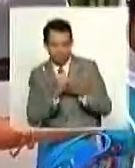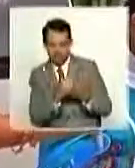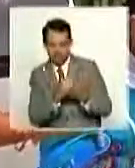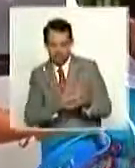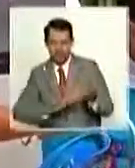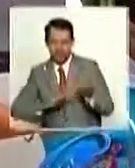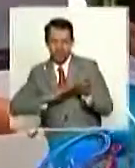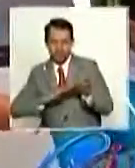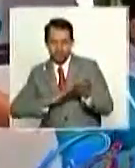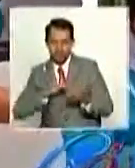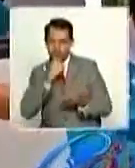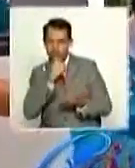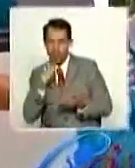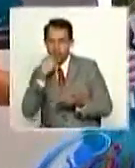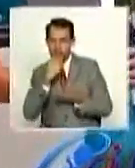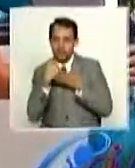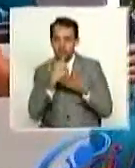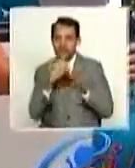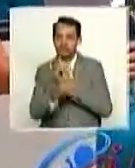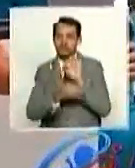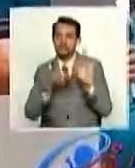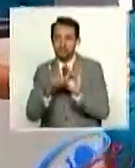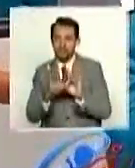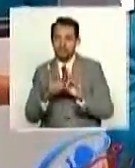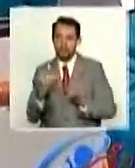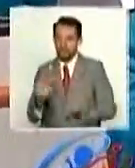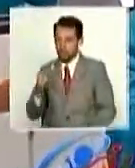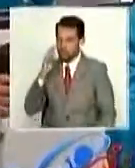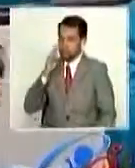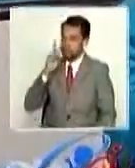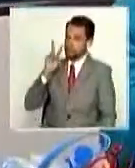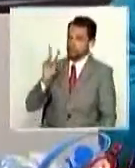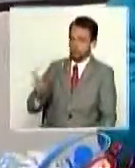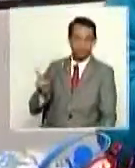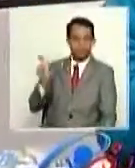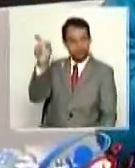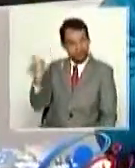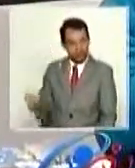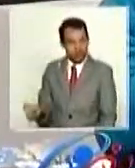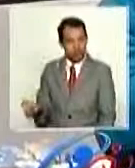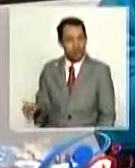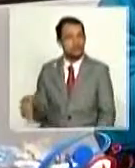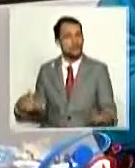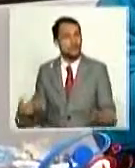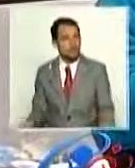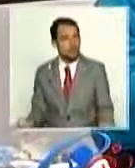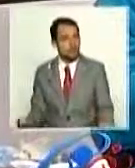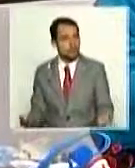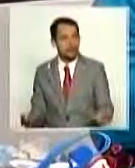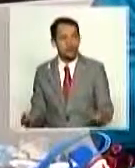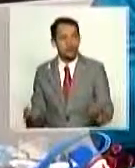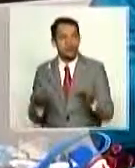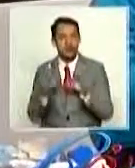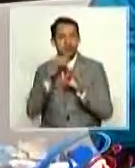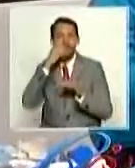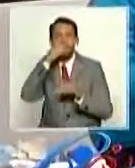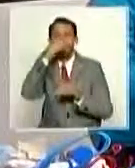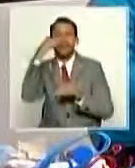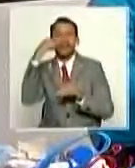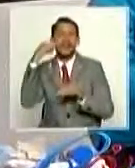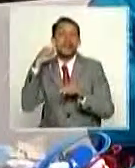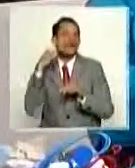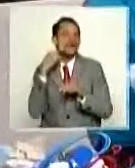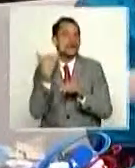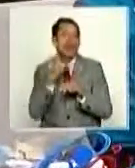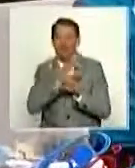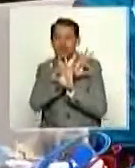procesos patológicos en el paciente. Bueno, entonces observamos un paciente edéntulo total superior. ¿Qué es edéntulo?